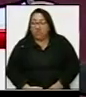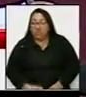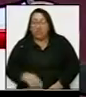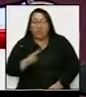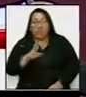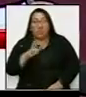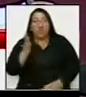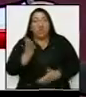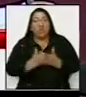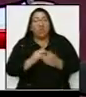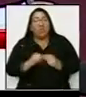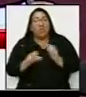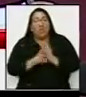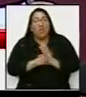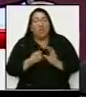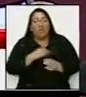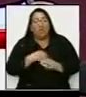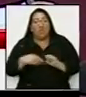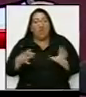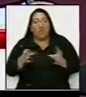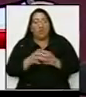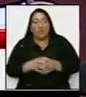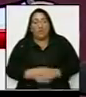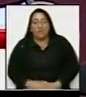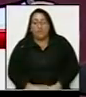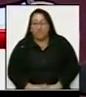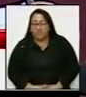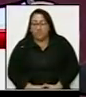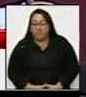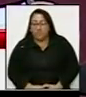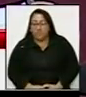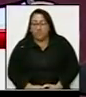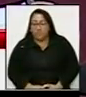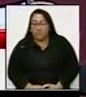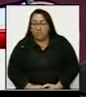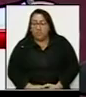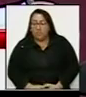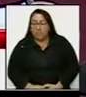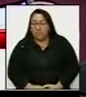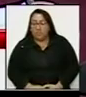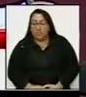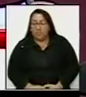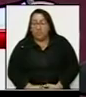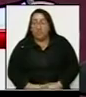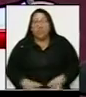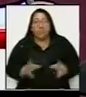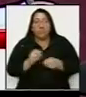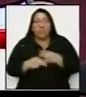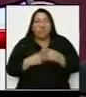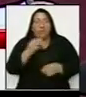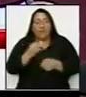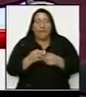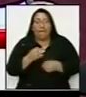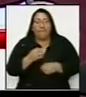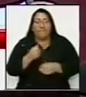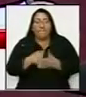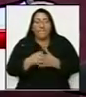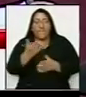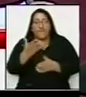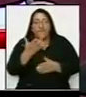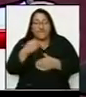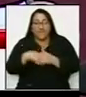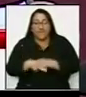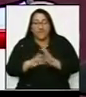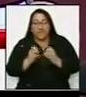de los miembros de la Junta. Avanzamos en el 35, la Junta Nacional de Justicia resuelve la solicitud dentro de